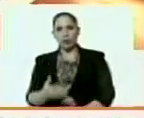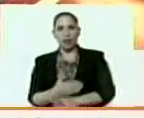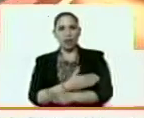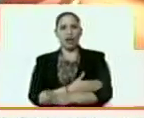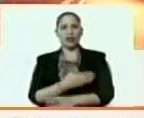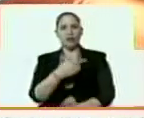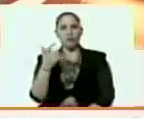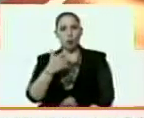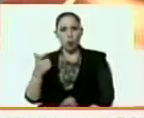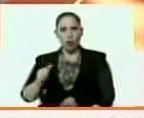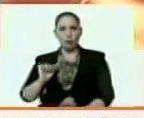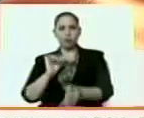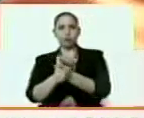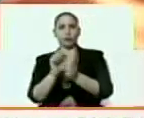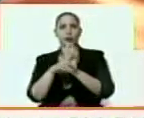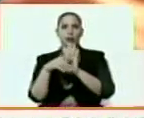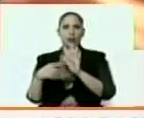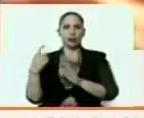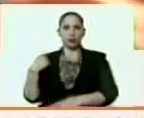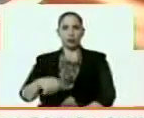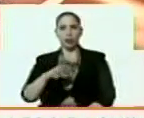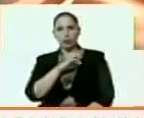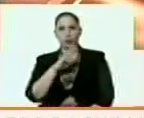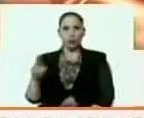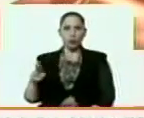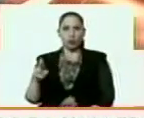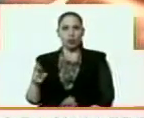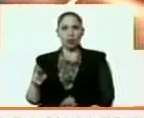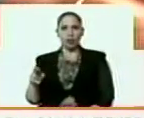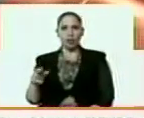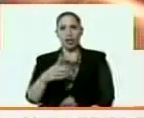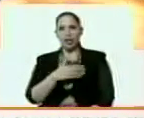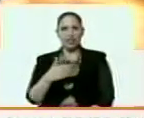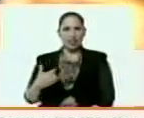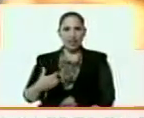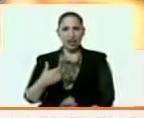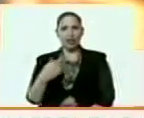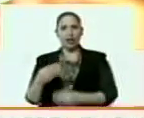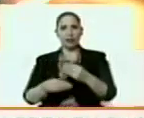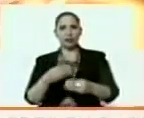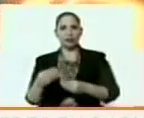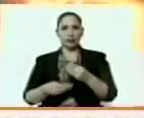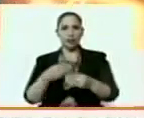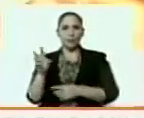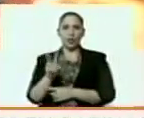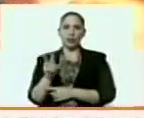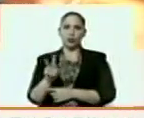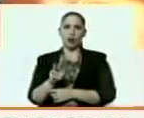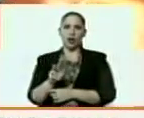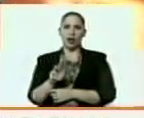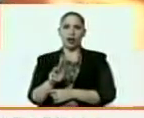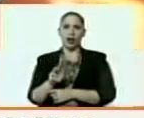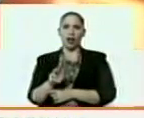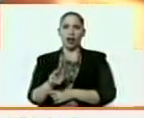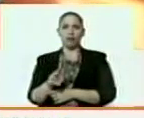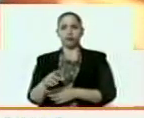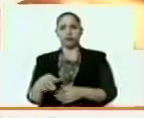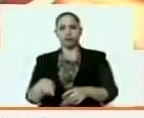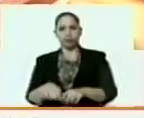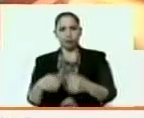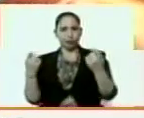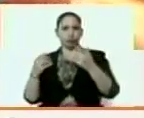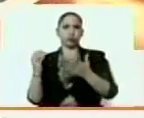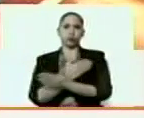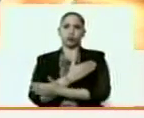maniatar el derecho que tiene la República a defenderse. Busca despojar a Venezuela de su inmunidad de jurisdicción, busca despojar a Venezuela de